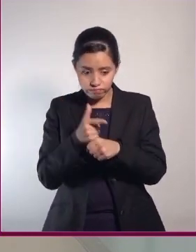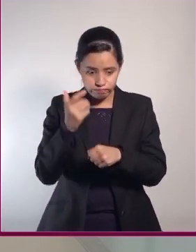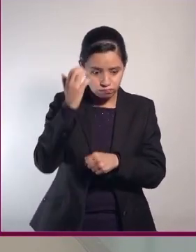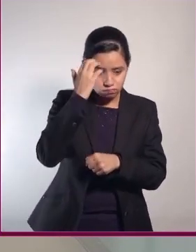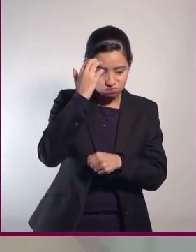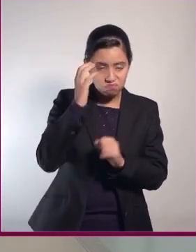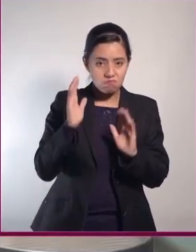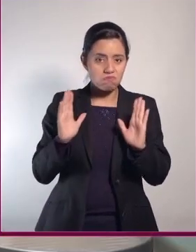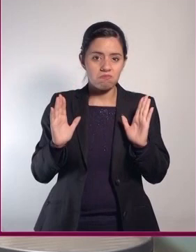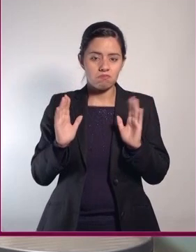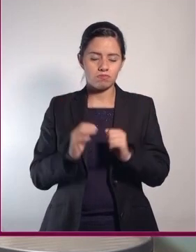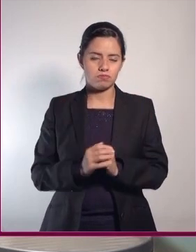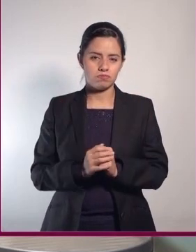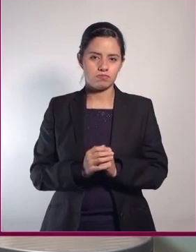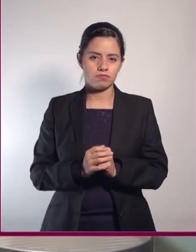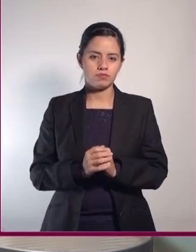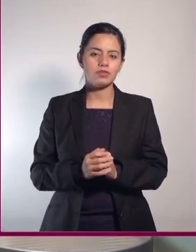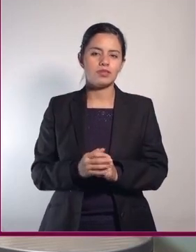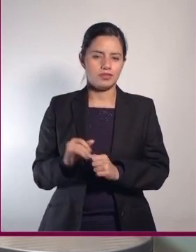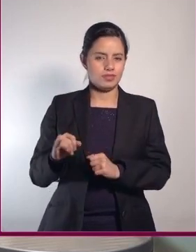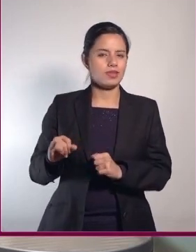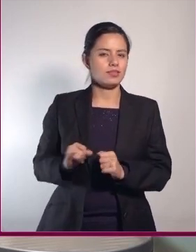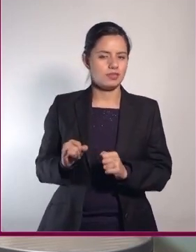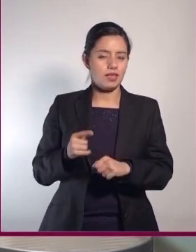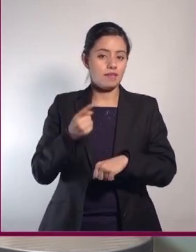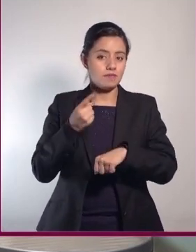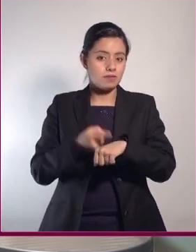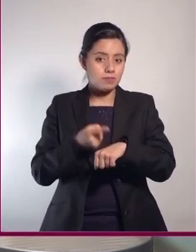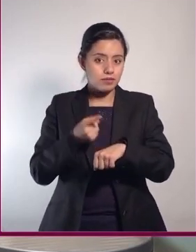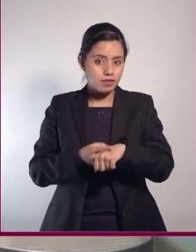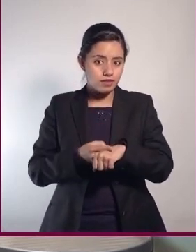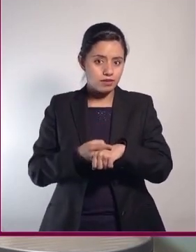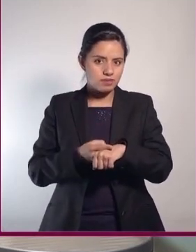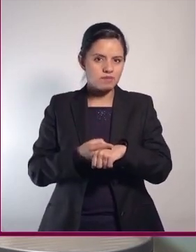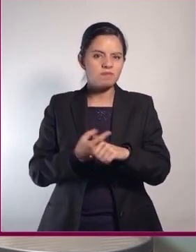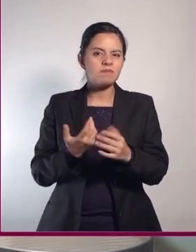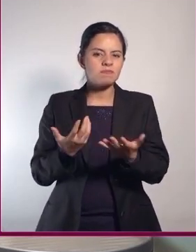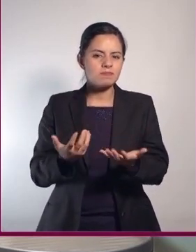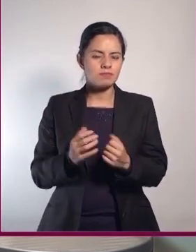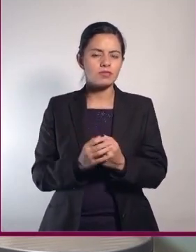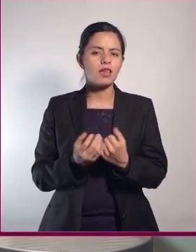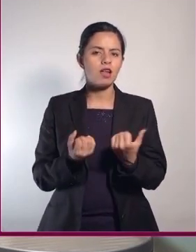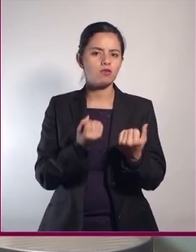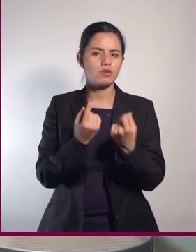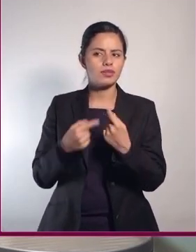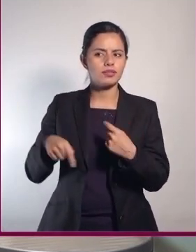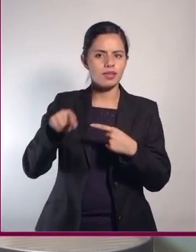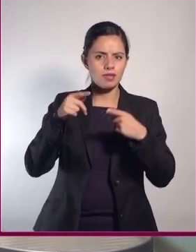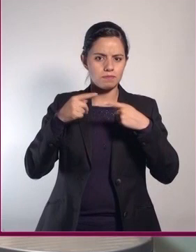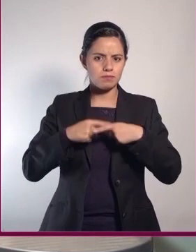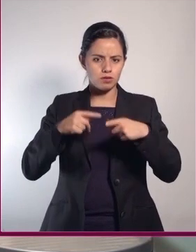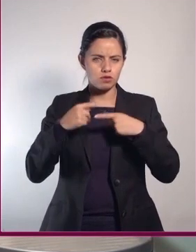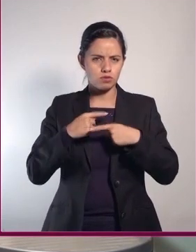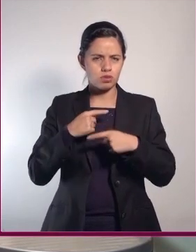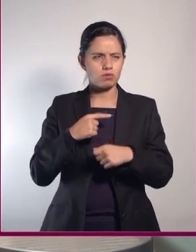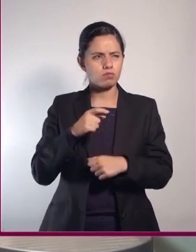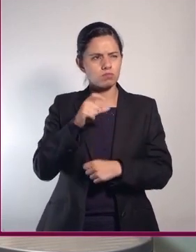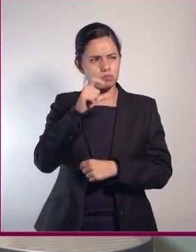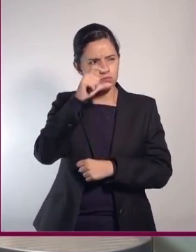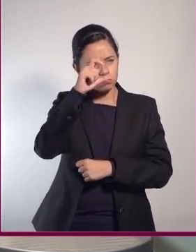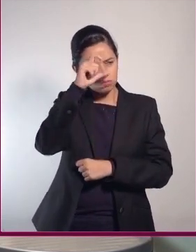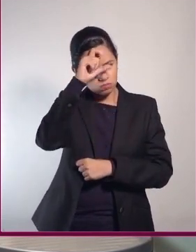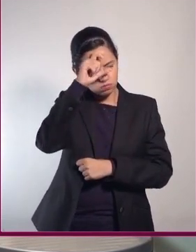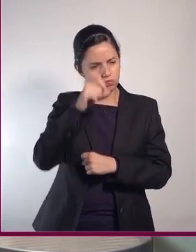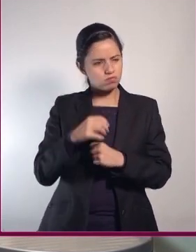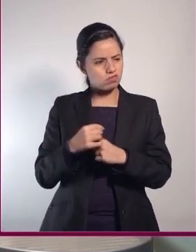a la humanidad. Lo interesante de las enfermedades es que motivan a algunas personas a hacerse preguntas